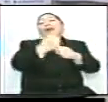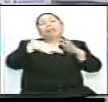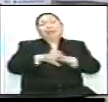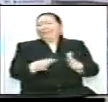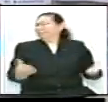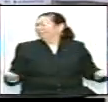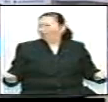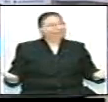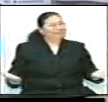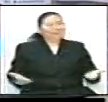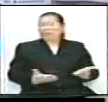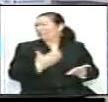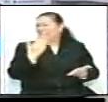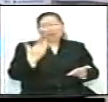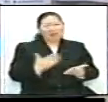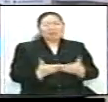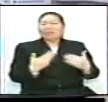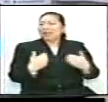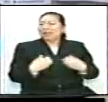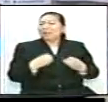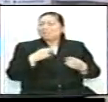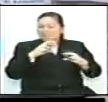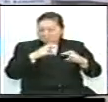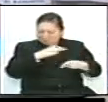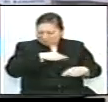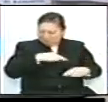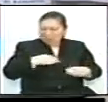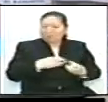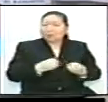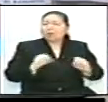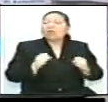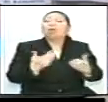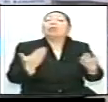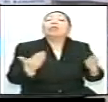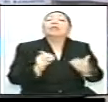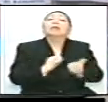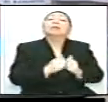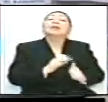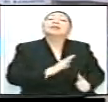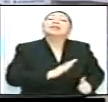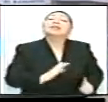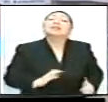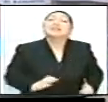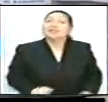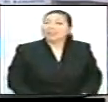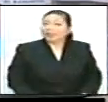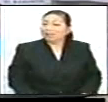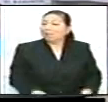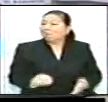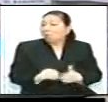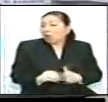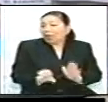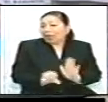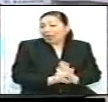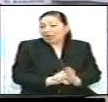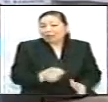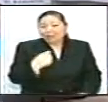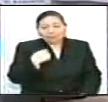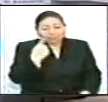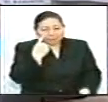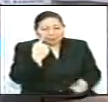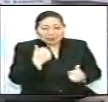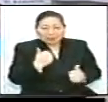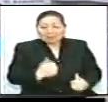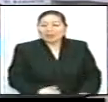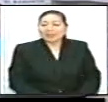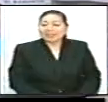Es el drama del país. ¿Tenemos muchos ministerios? Sí, tenemos muchos ministerios. ¿Dónde está la reforma del Estado? Solamente para ponerle un parámetro del cual conocemos muy bien,